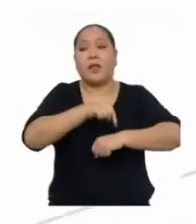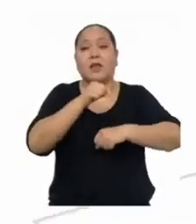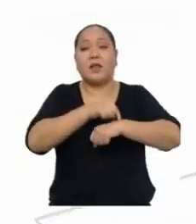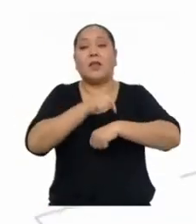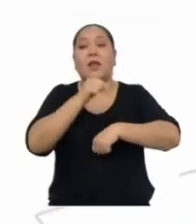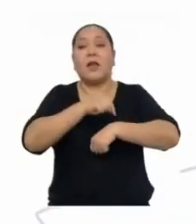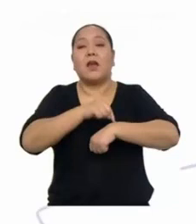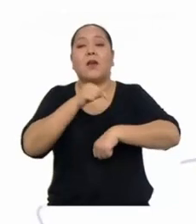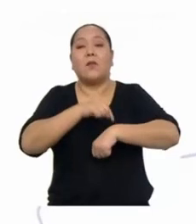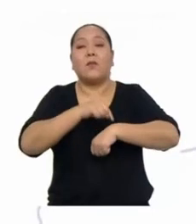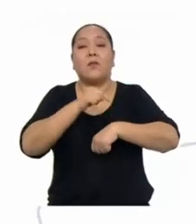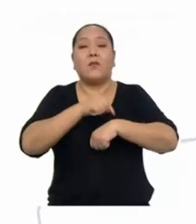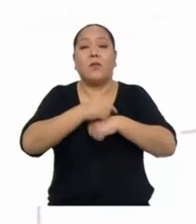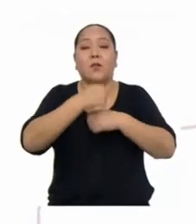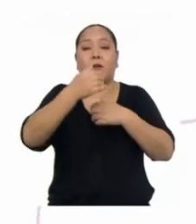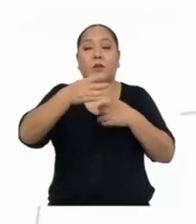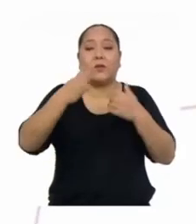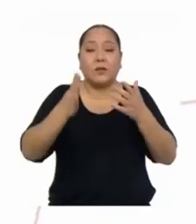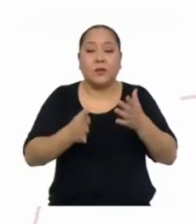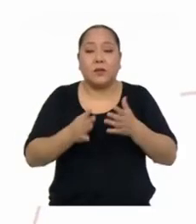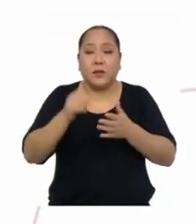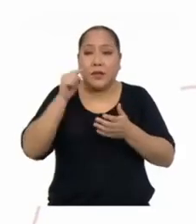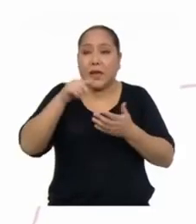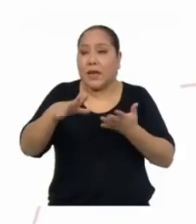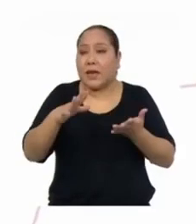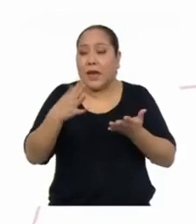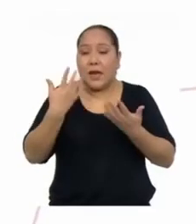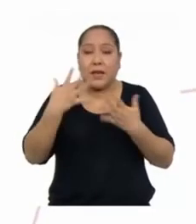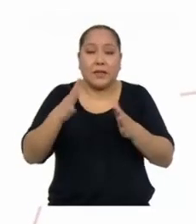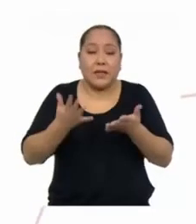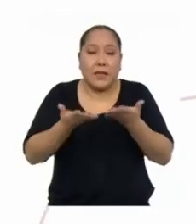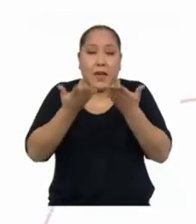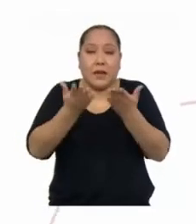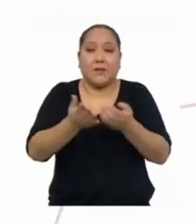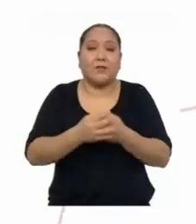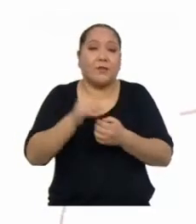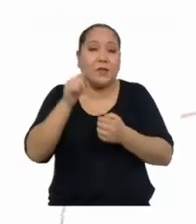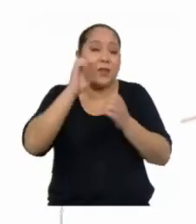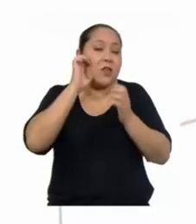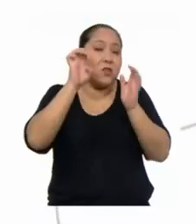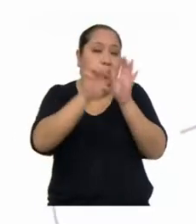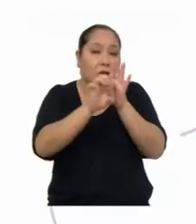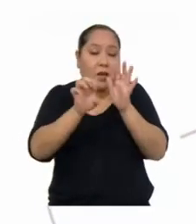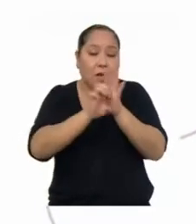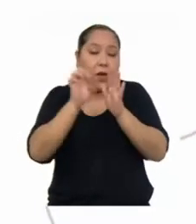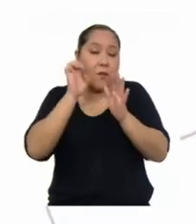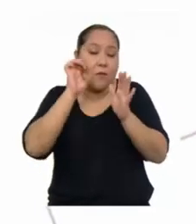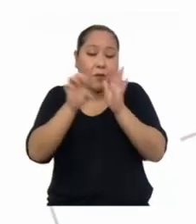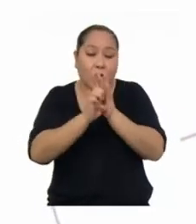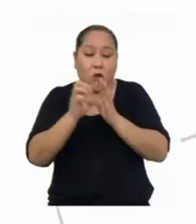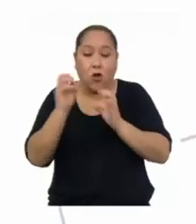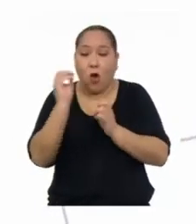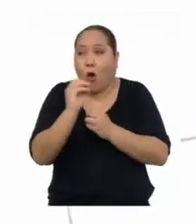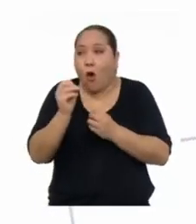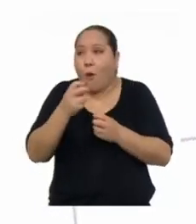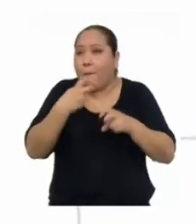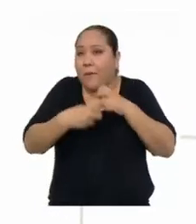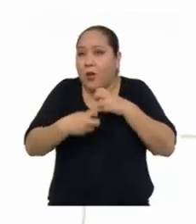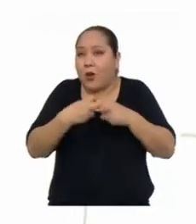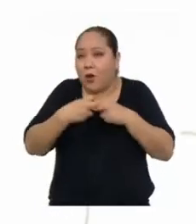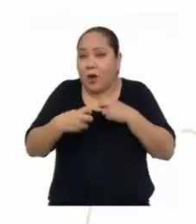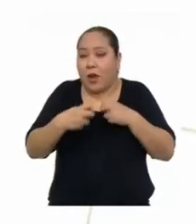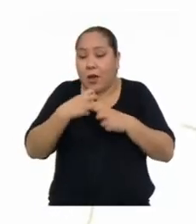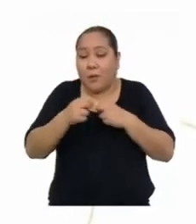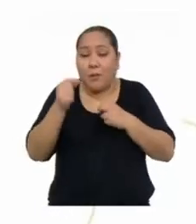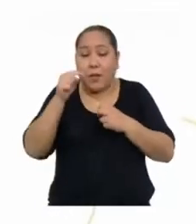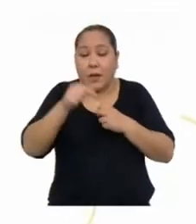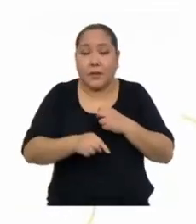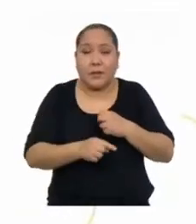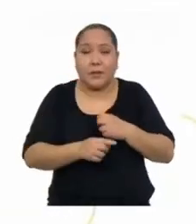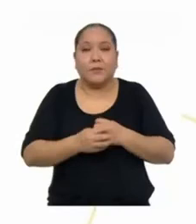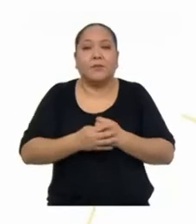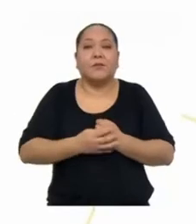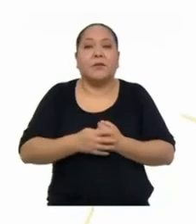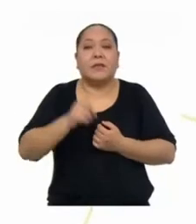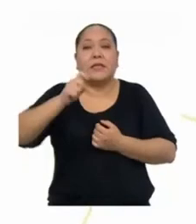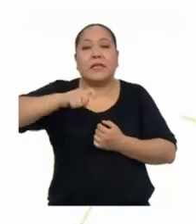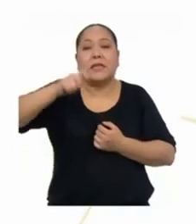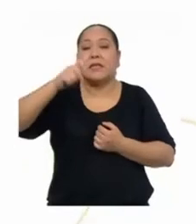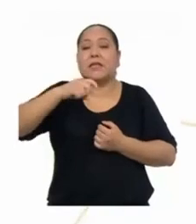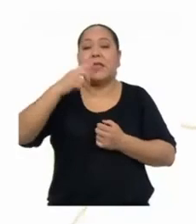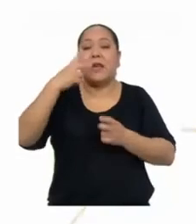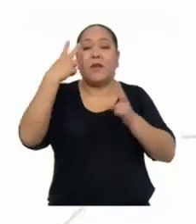en el que se realizan, por lo que los ejemplos o situaciones deberían mostrar que los